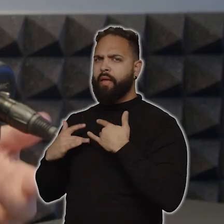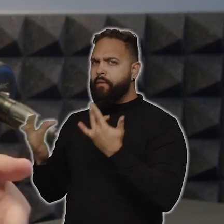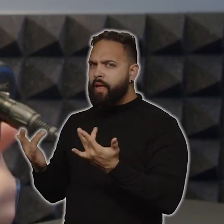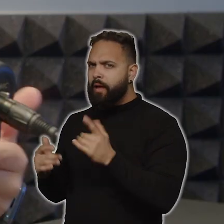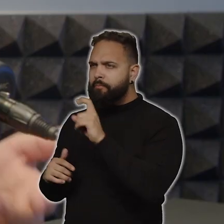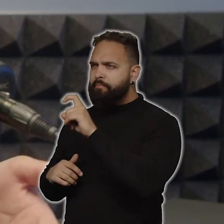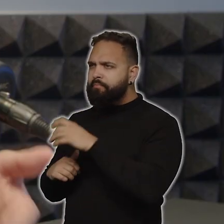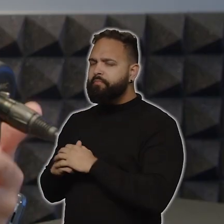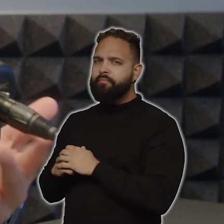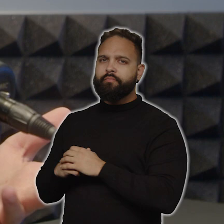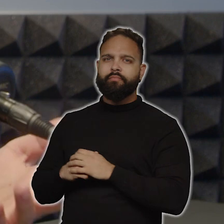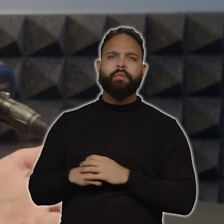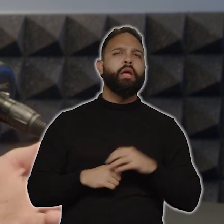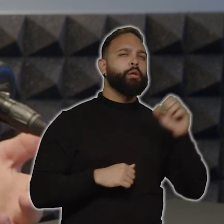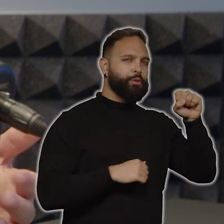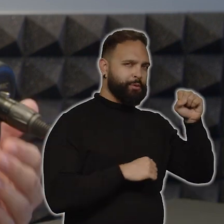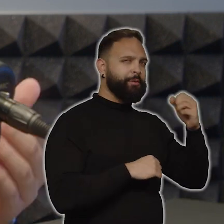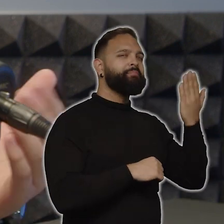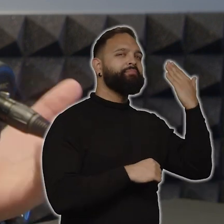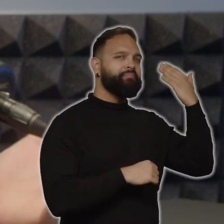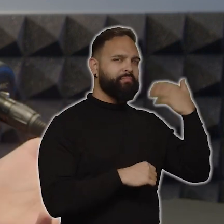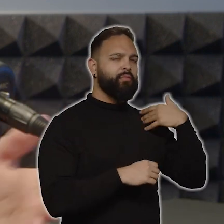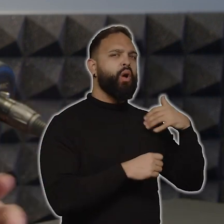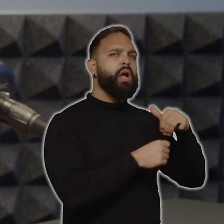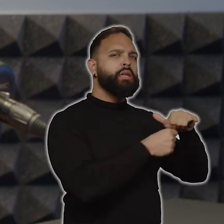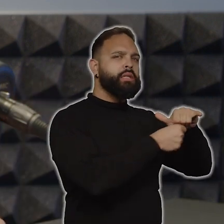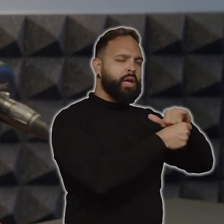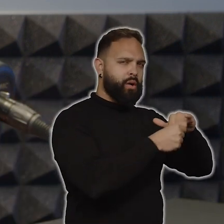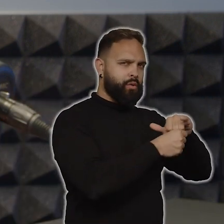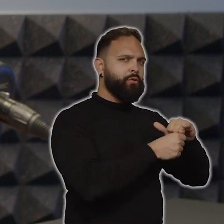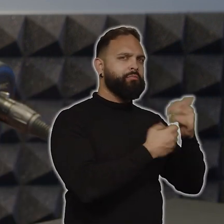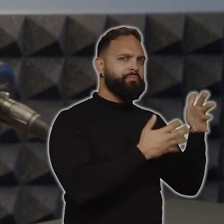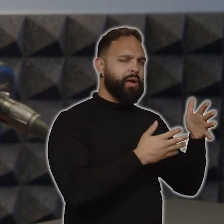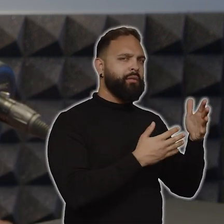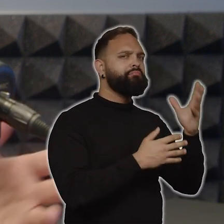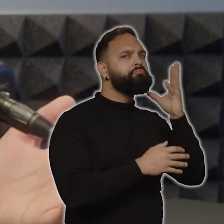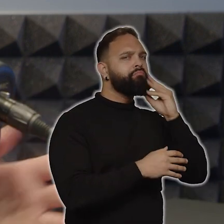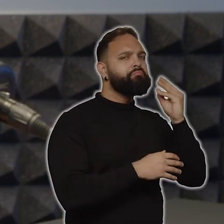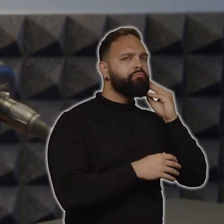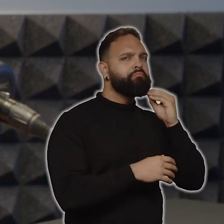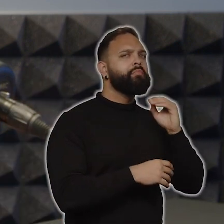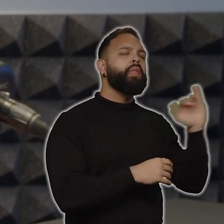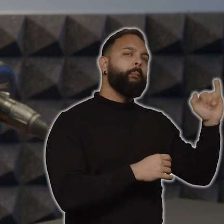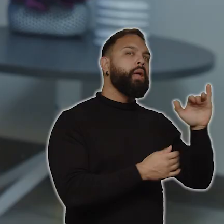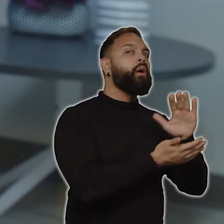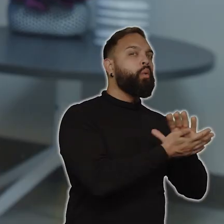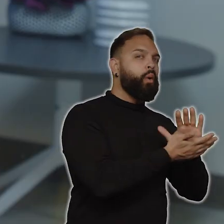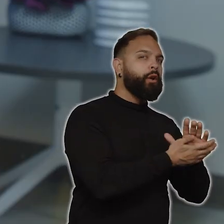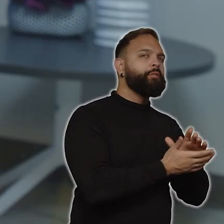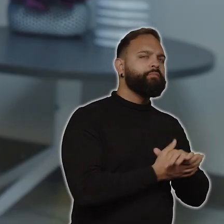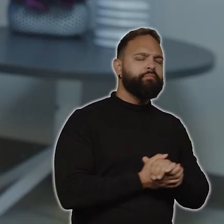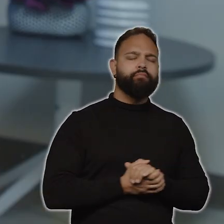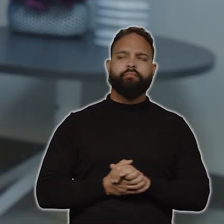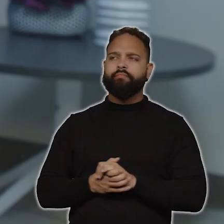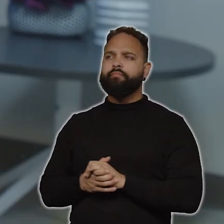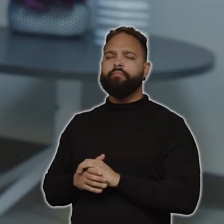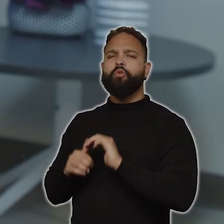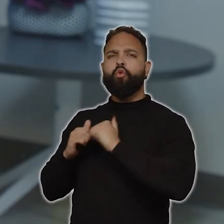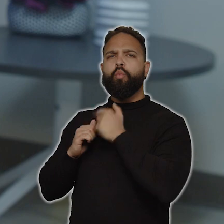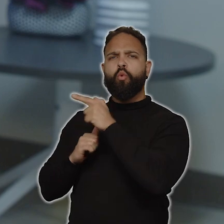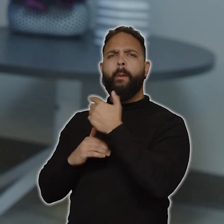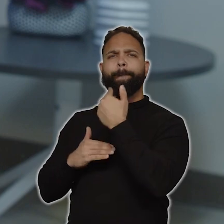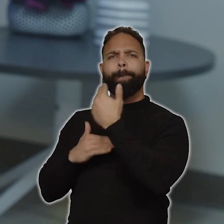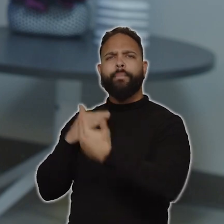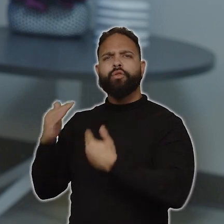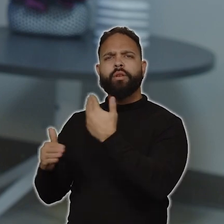de certámenes de oratorio, pues sí, en Yauco y en la escuela también. ¿Cómo fue ese proceso